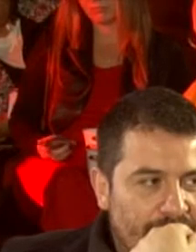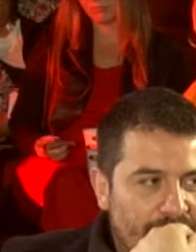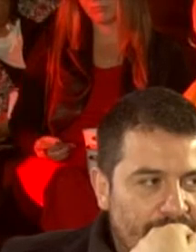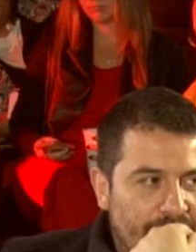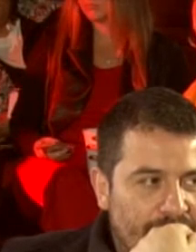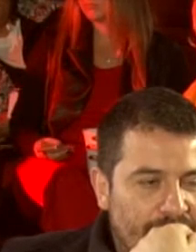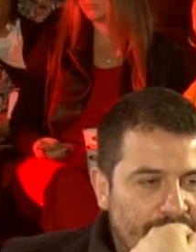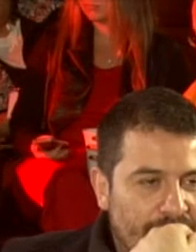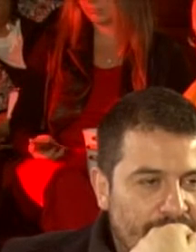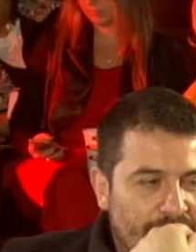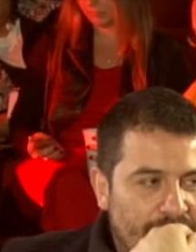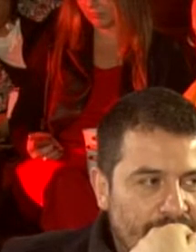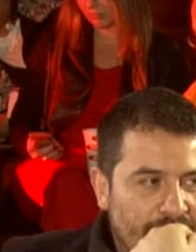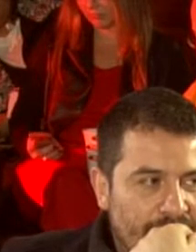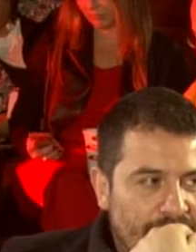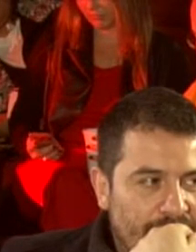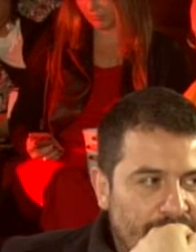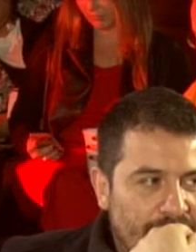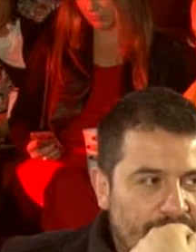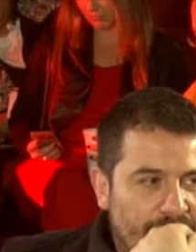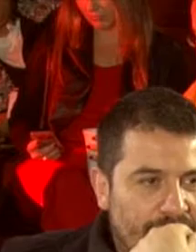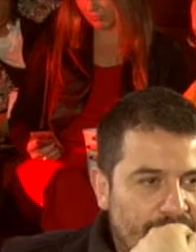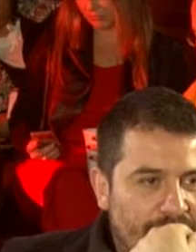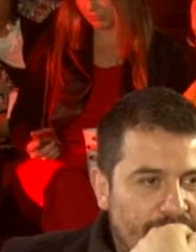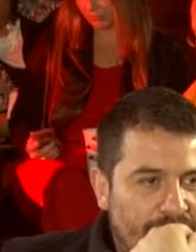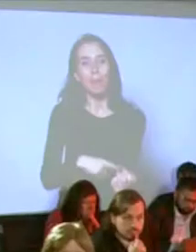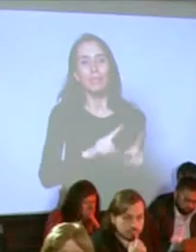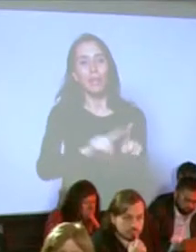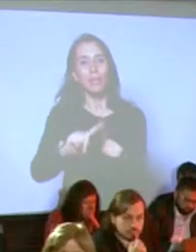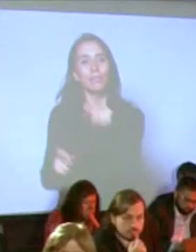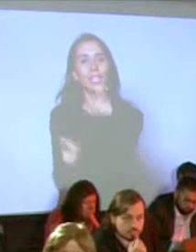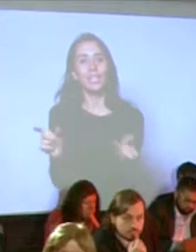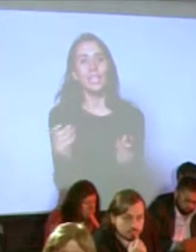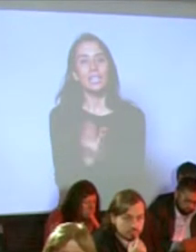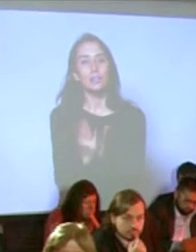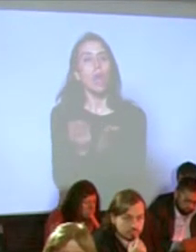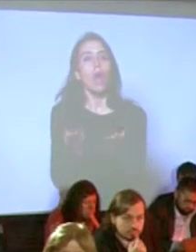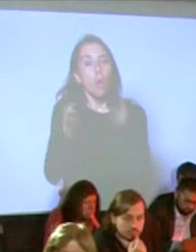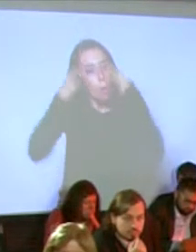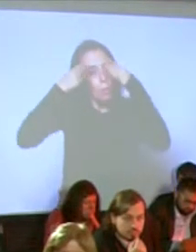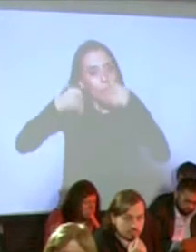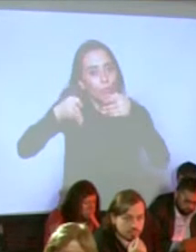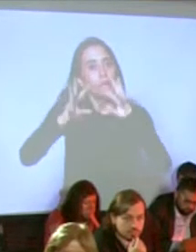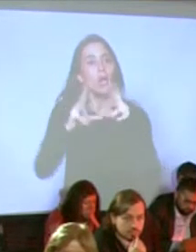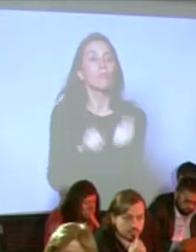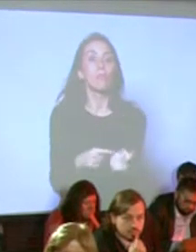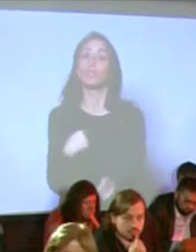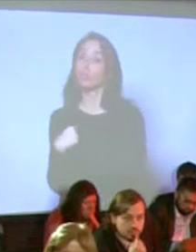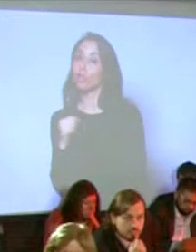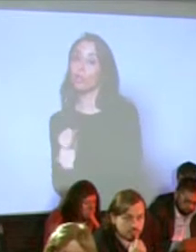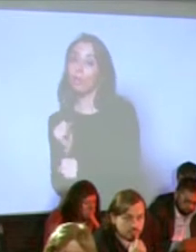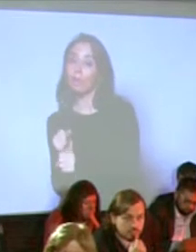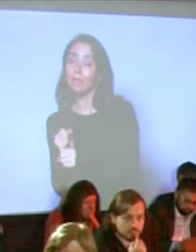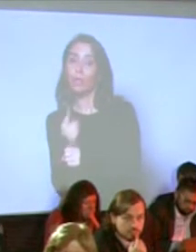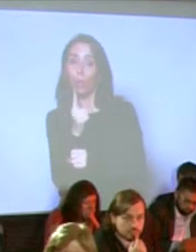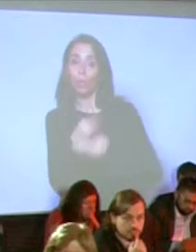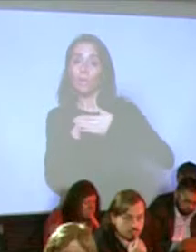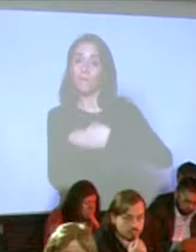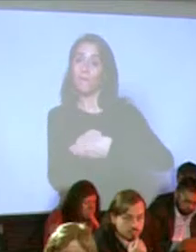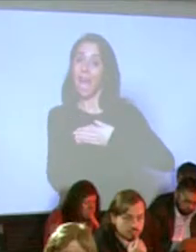me ha dicho siempre. Tengo familias diferentes. ¿Y con los estudiantes cómo lo enfocas? O con las familias también, porque yo muchas veces vemos que una de las